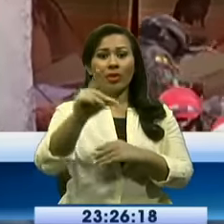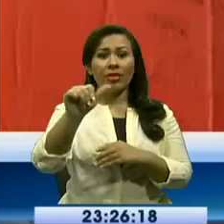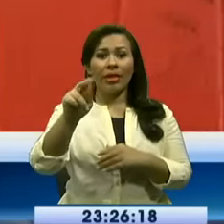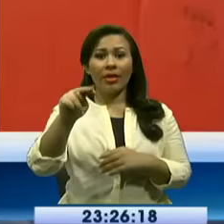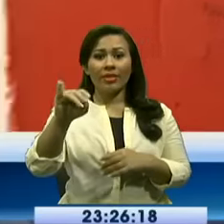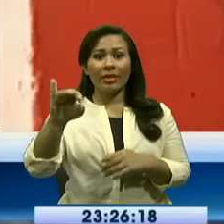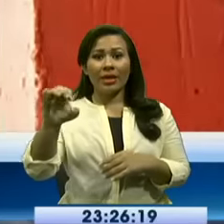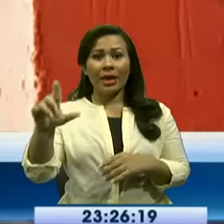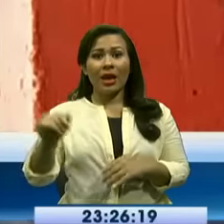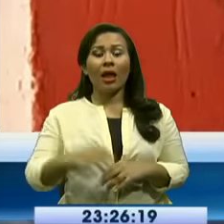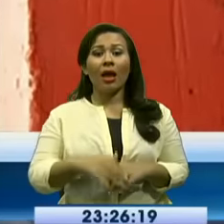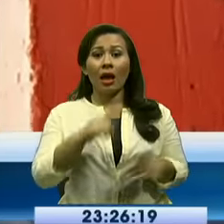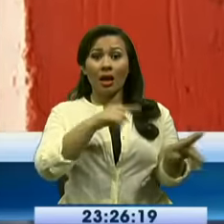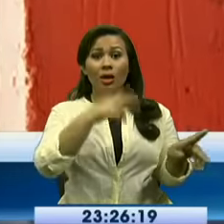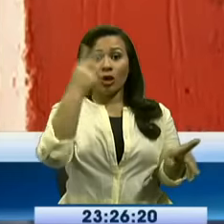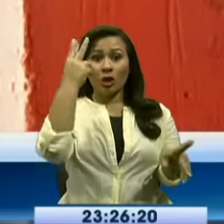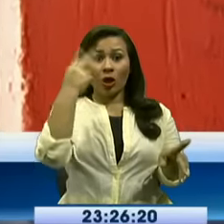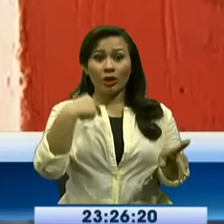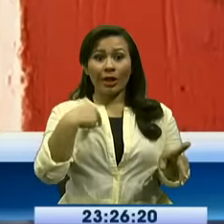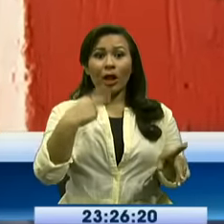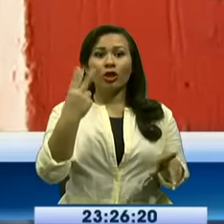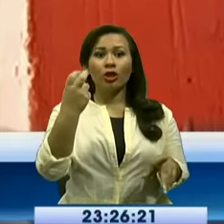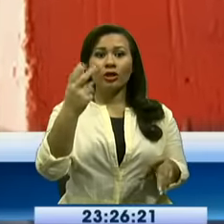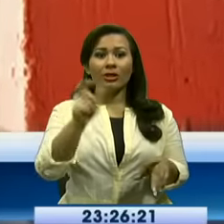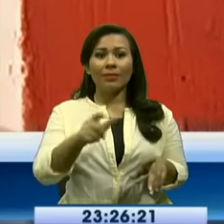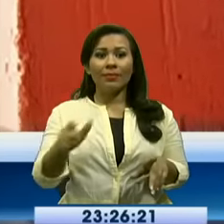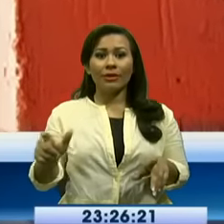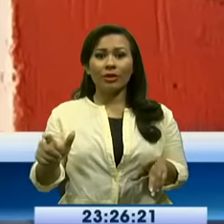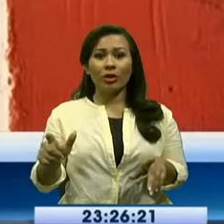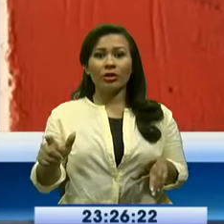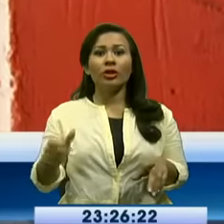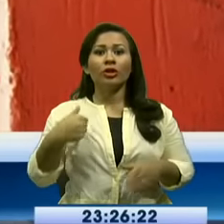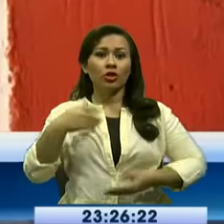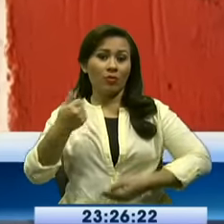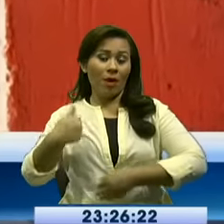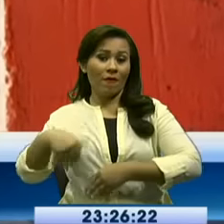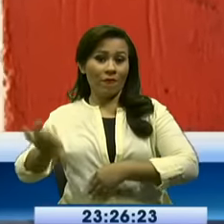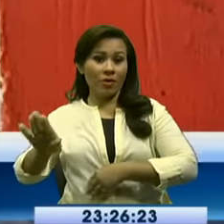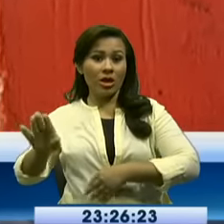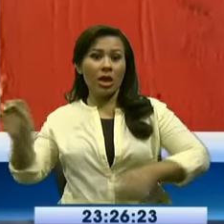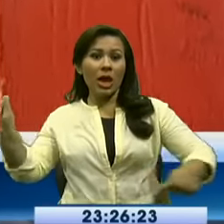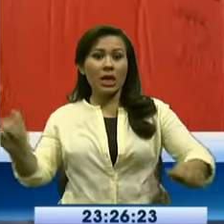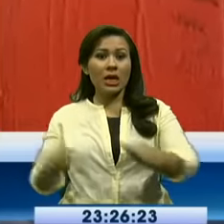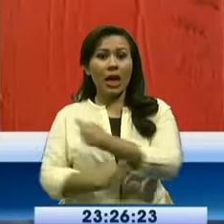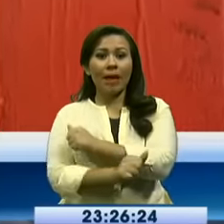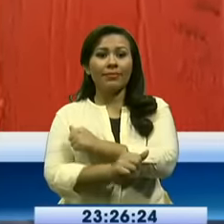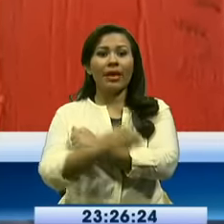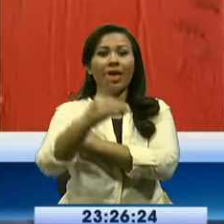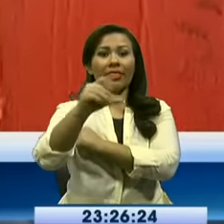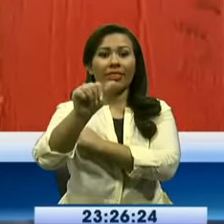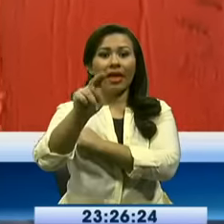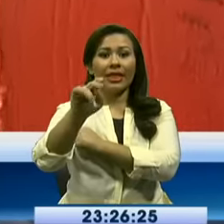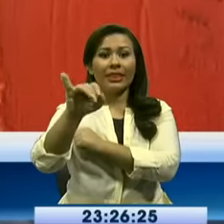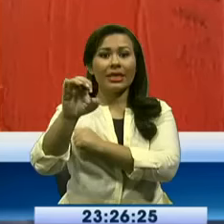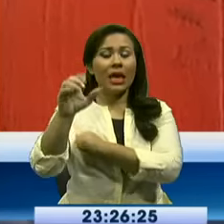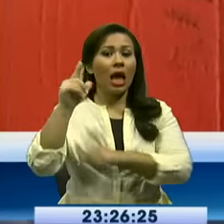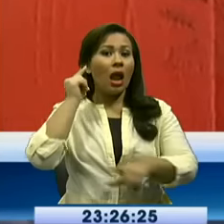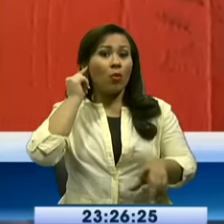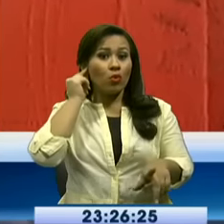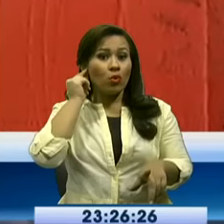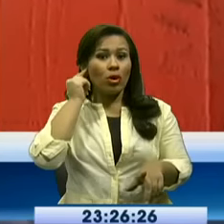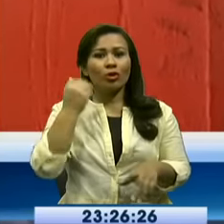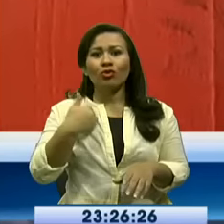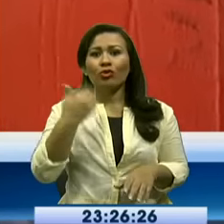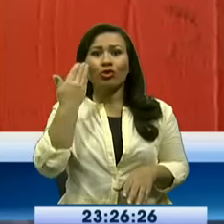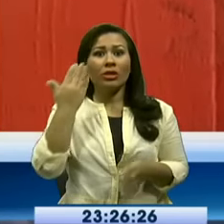12 personas habían hospedadas en la mañana. Hasta la hora que yo me fui quedaron 12 personas. ¿En el momento del sismo? Y ahí yo no sé pues si la chica habrá